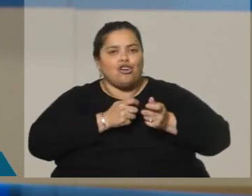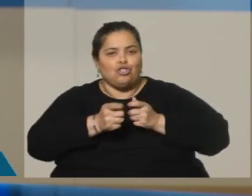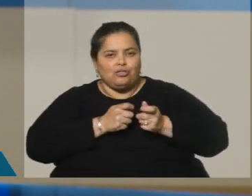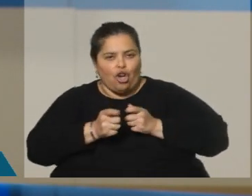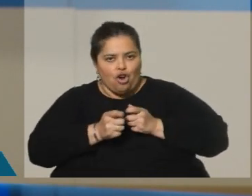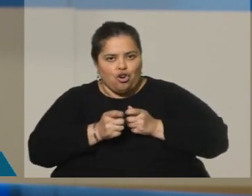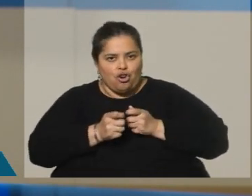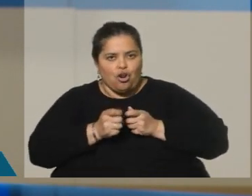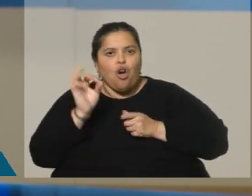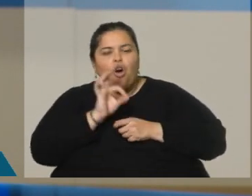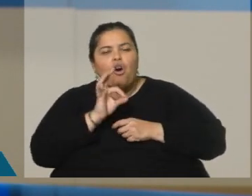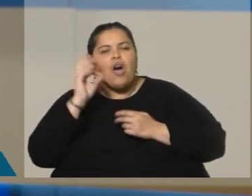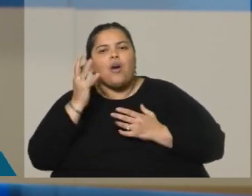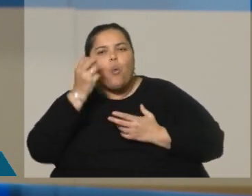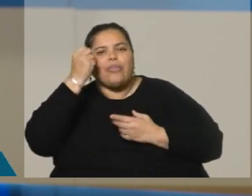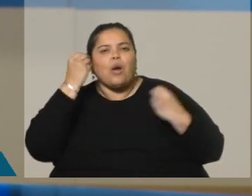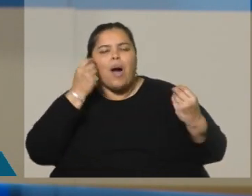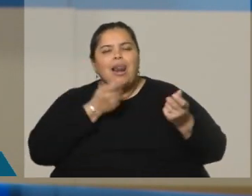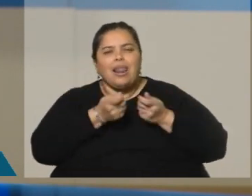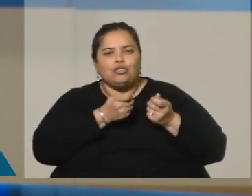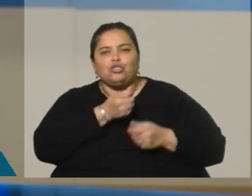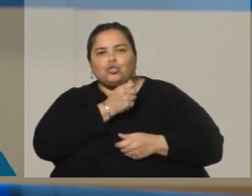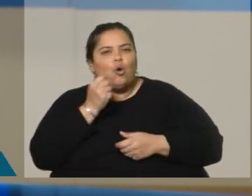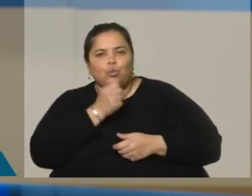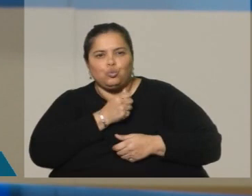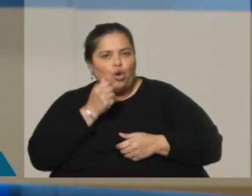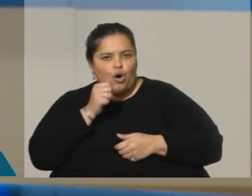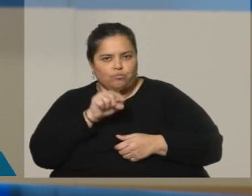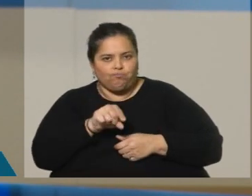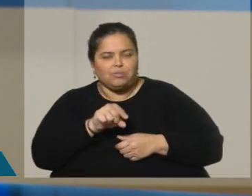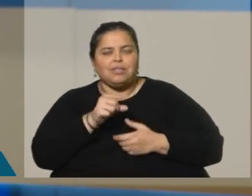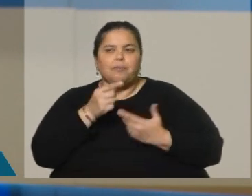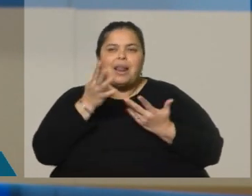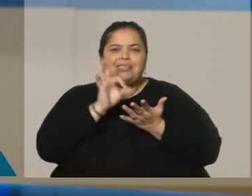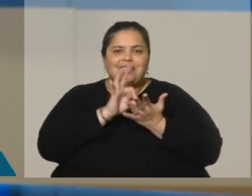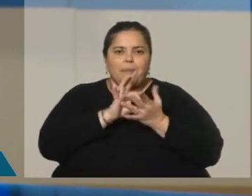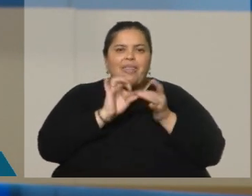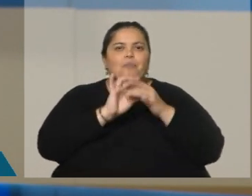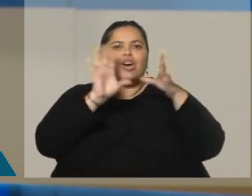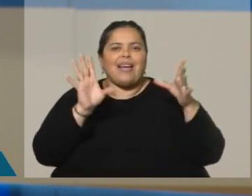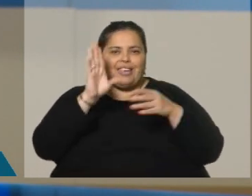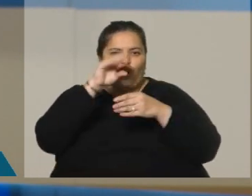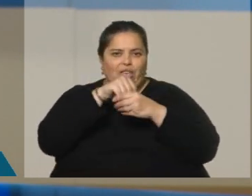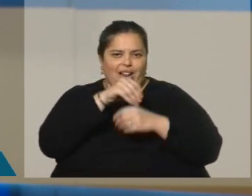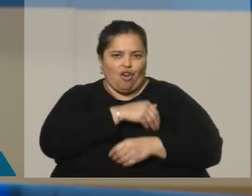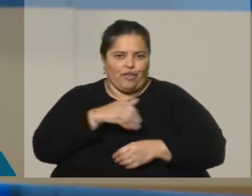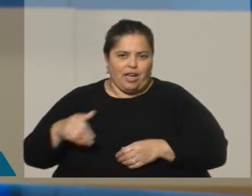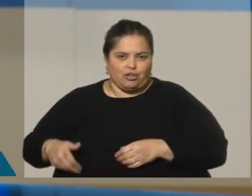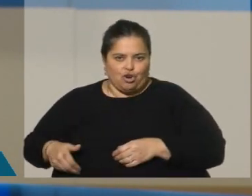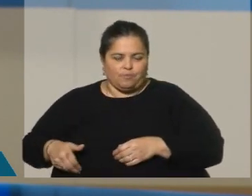hacia encontrar una solución dentro del marco del sistema democrático de gobierno